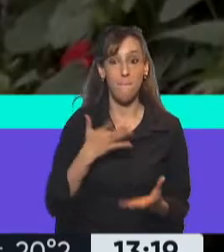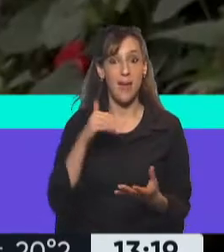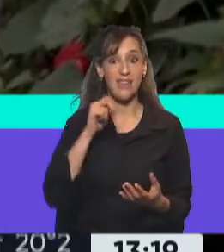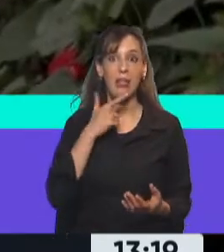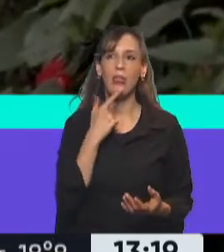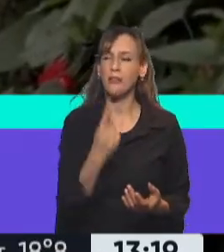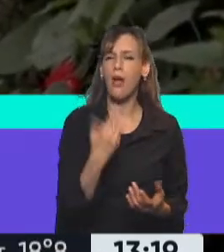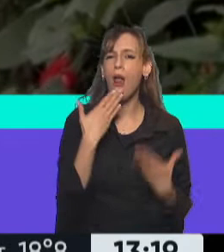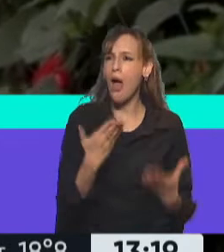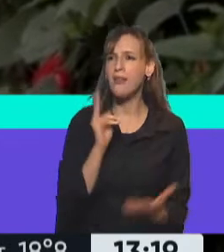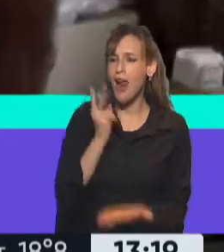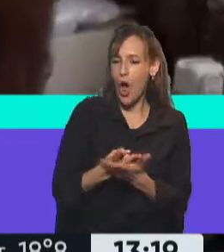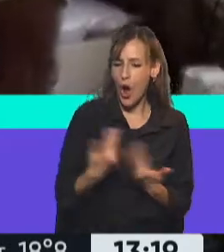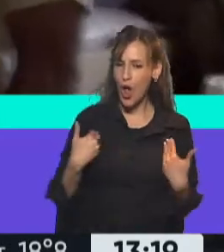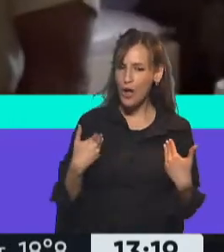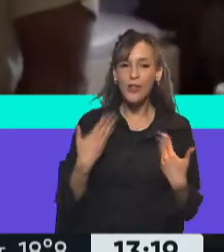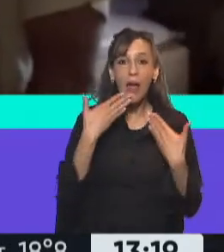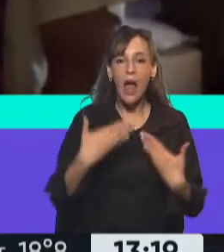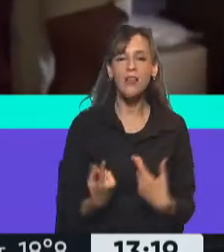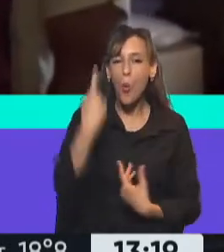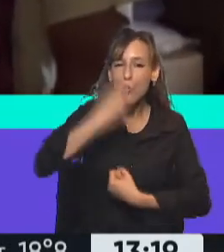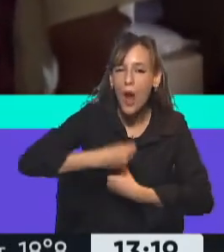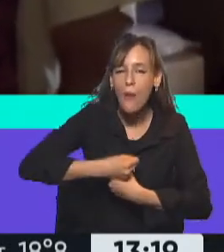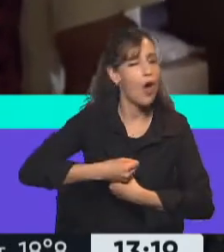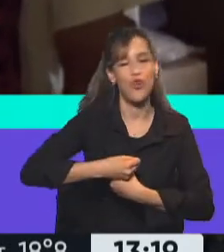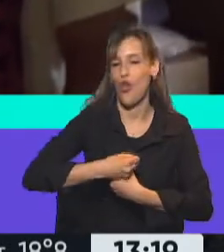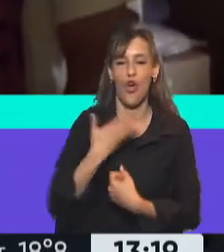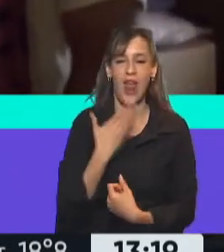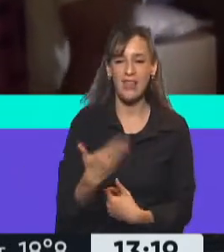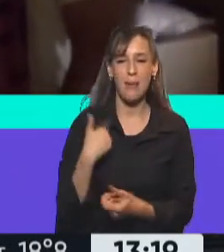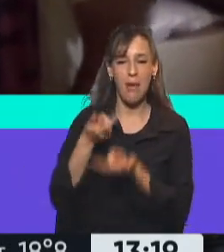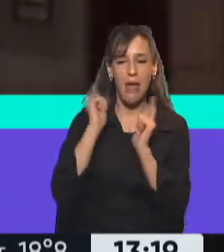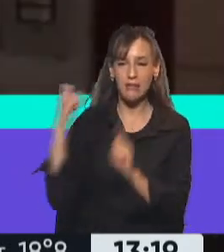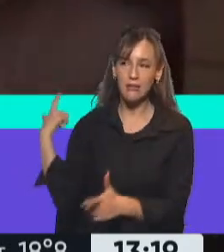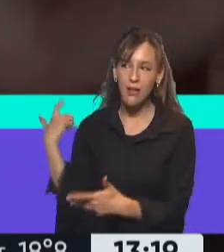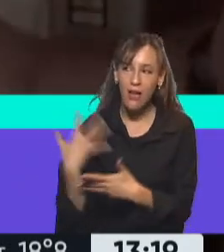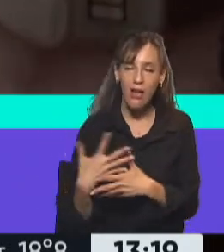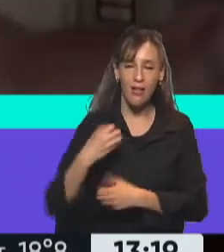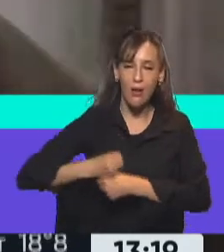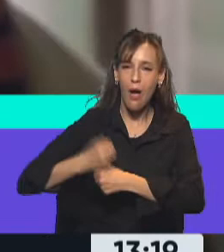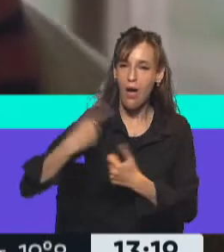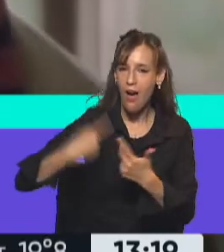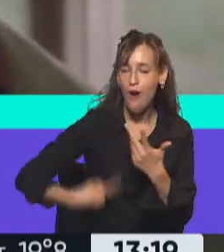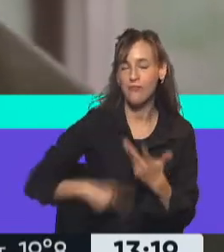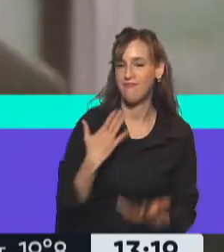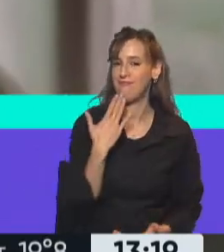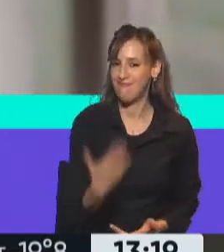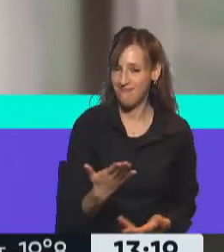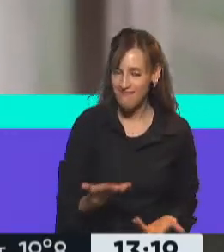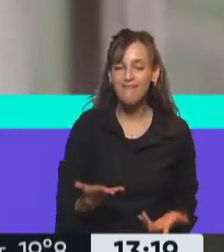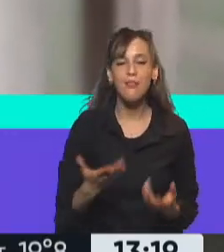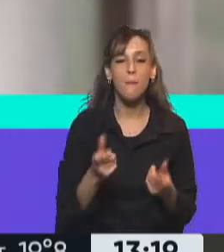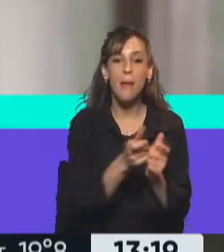agradecida, porque no se otorga por un trabajo que hice en particular, sino por todos los que hice. Bueno, muchos son, realmente, hay muchas películas